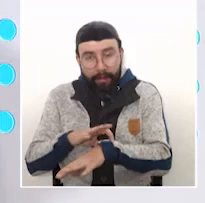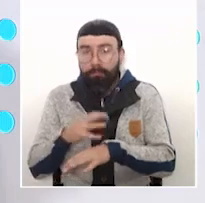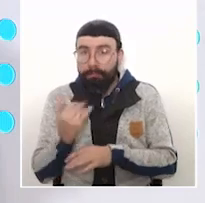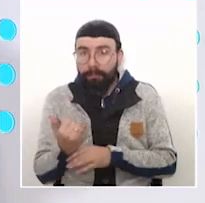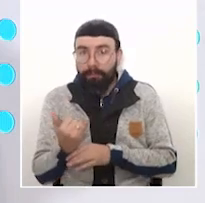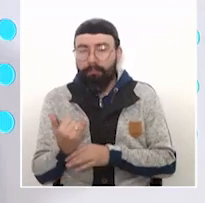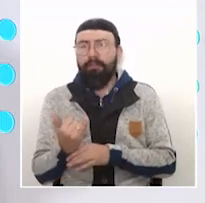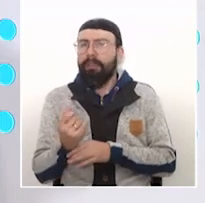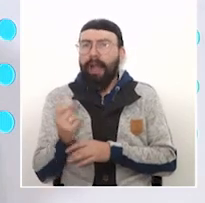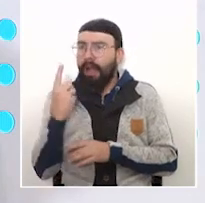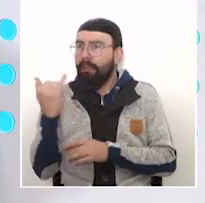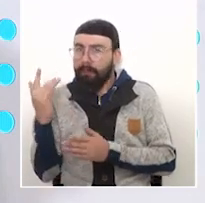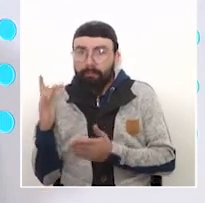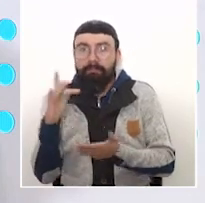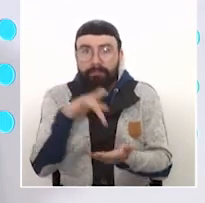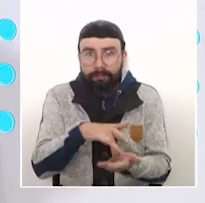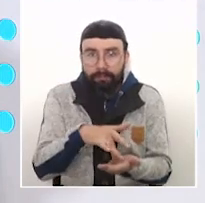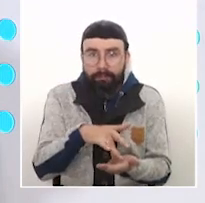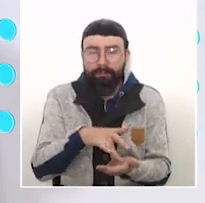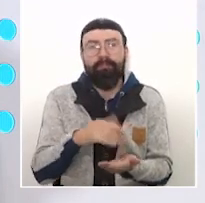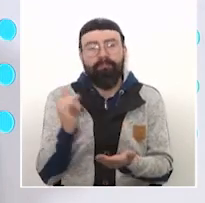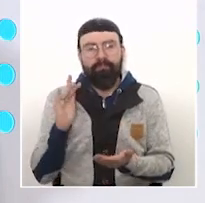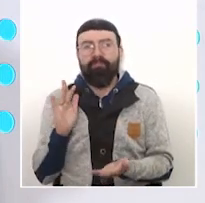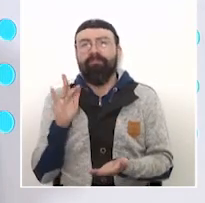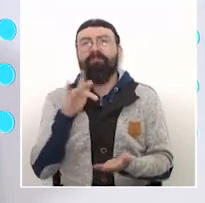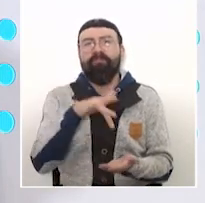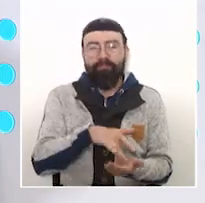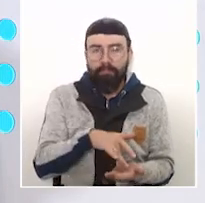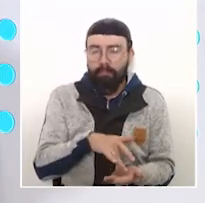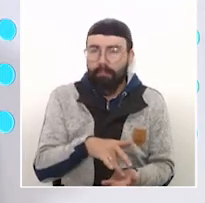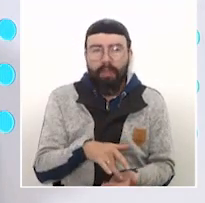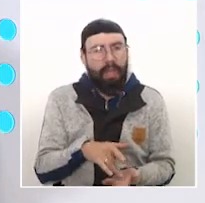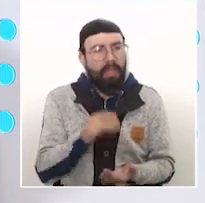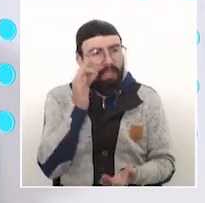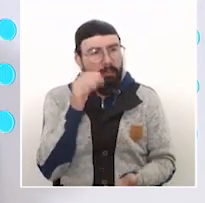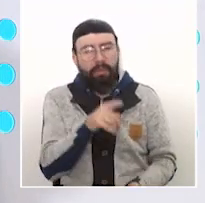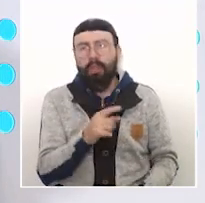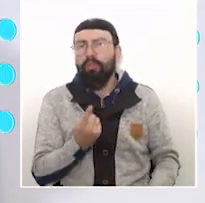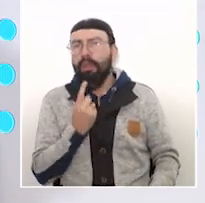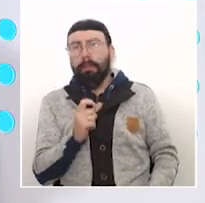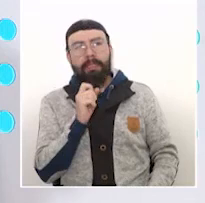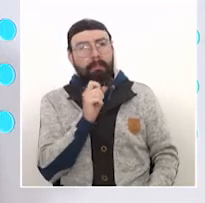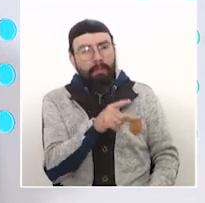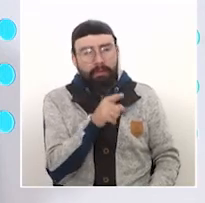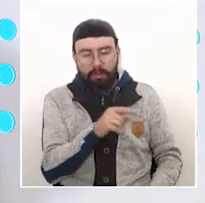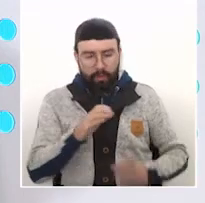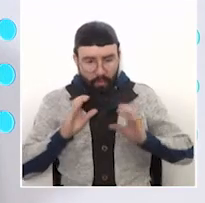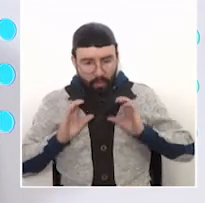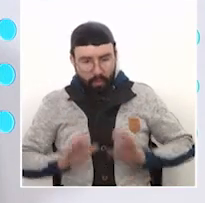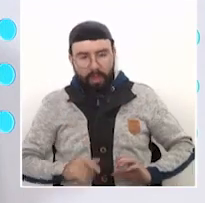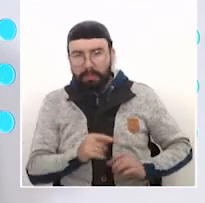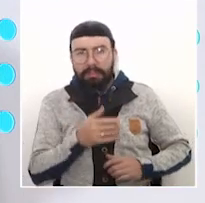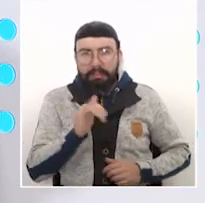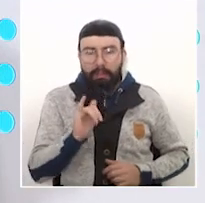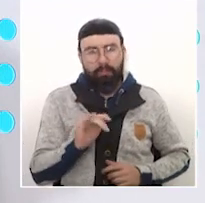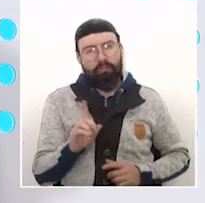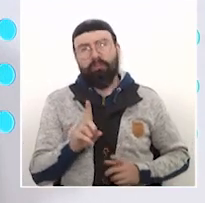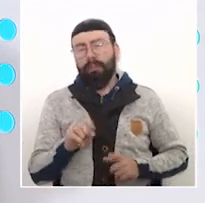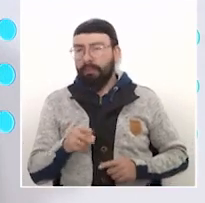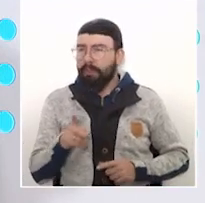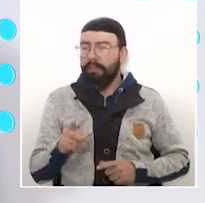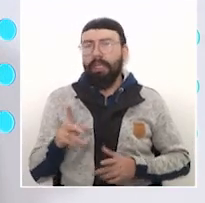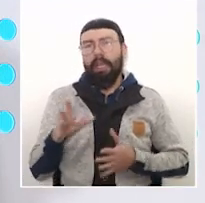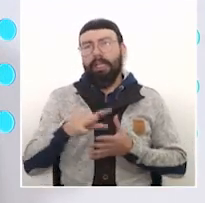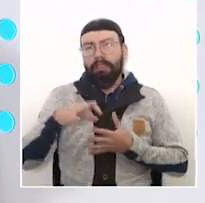una consulta sea realmente integral y no preguntemos solo la parte física, sino también la parte espiritual. María